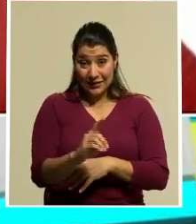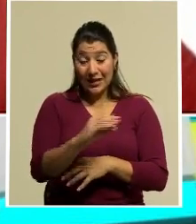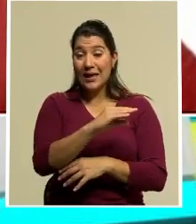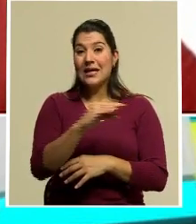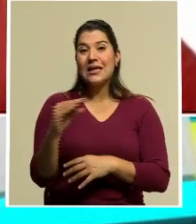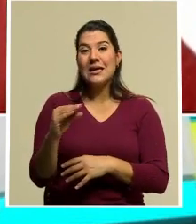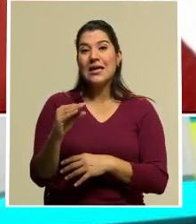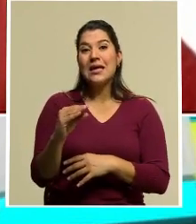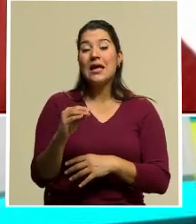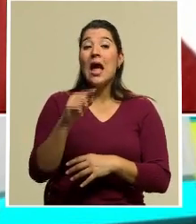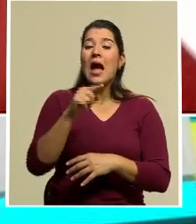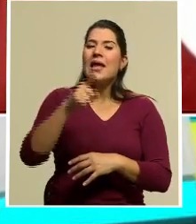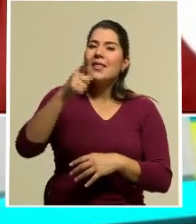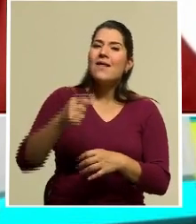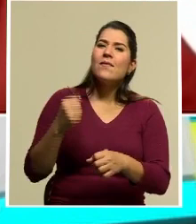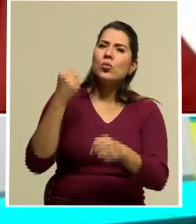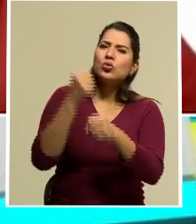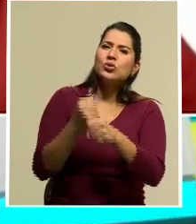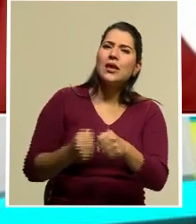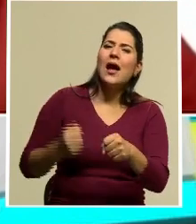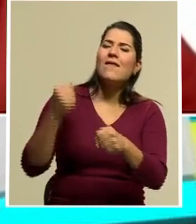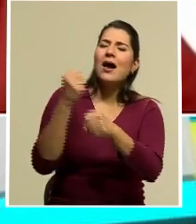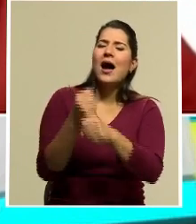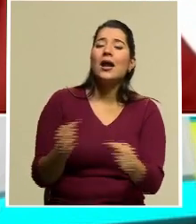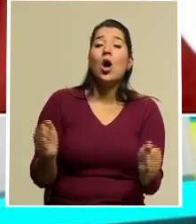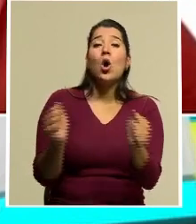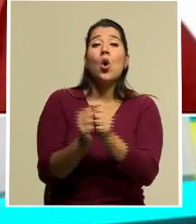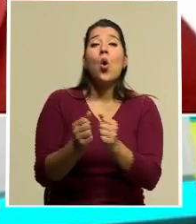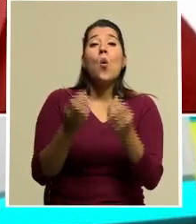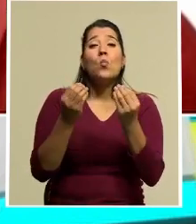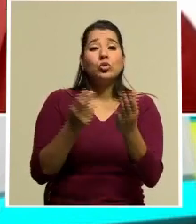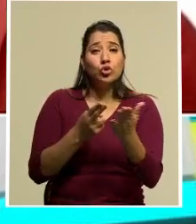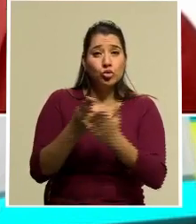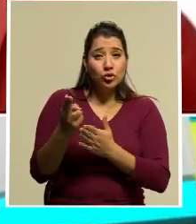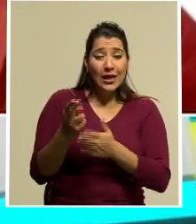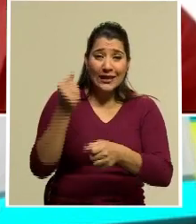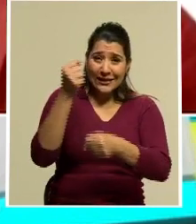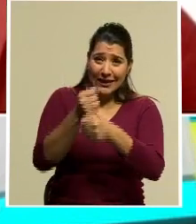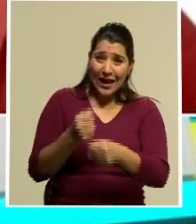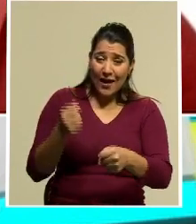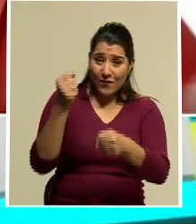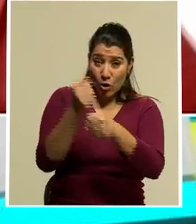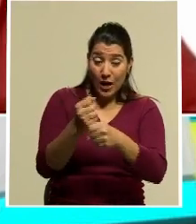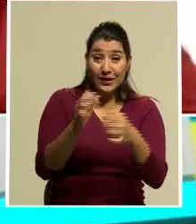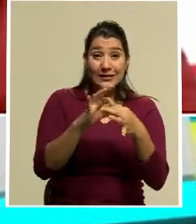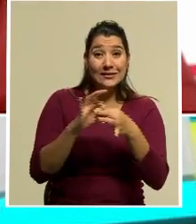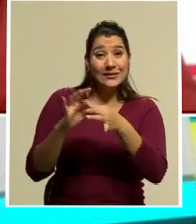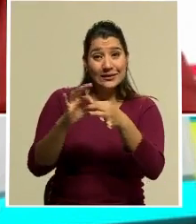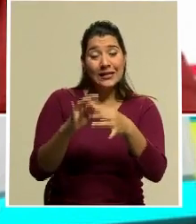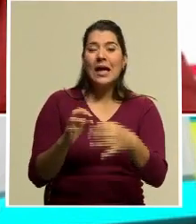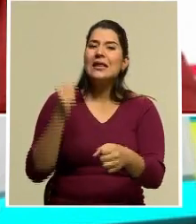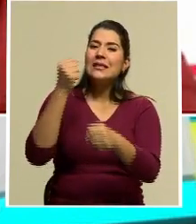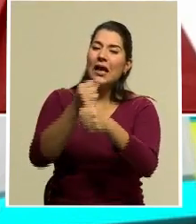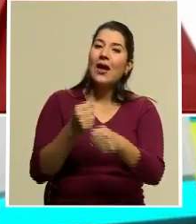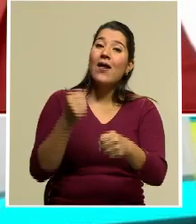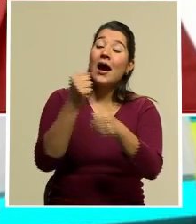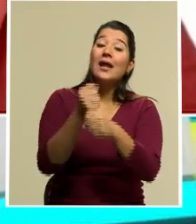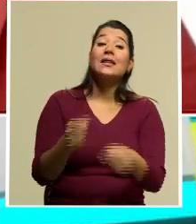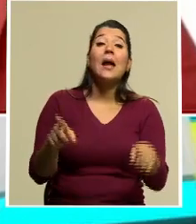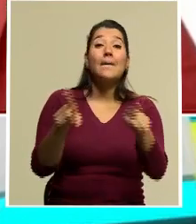además trabajar muy honestamente, trabajar de manera coordinada, trabajar